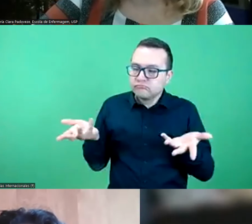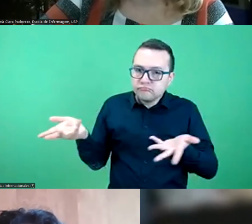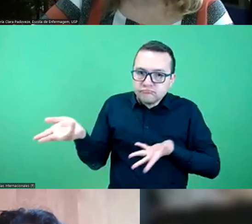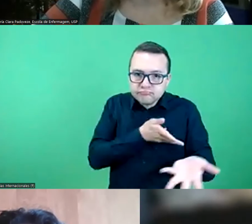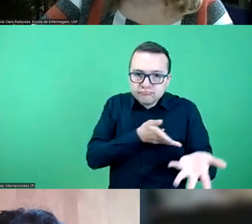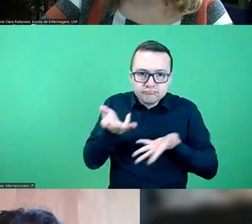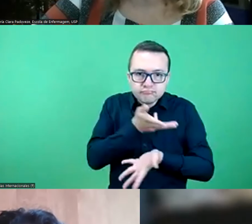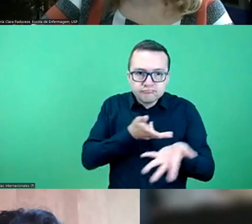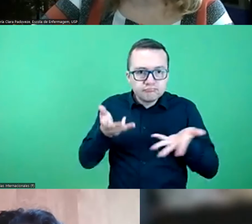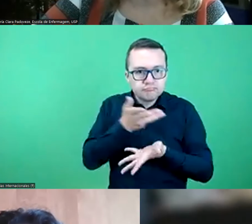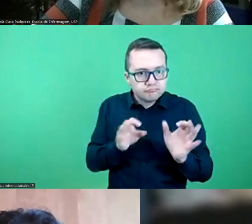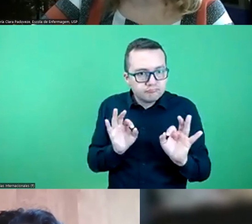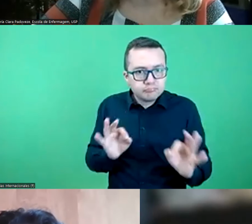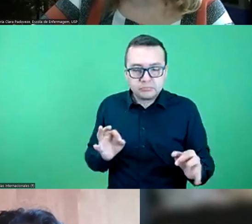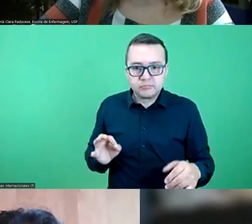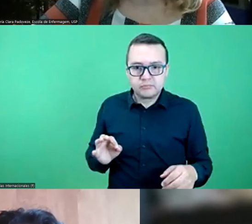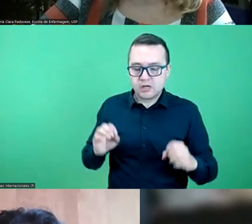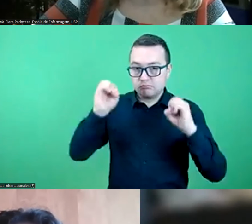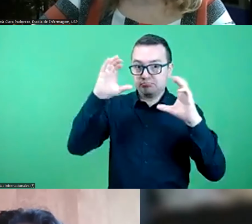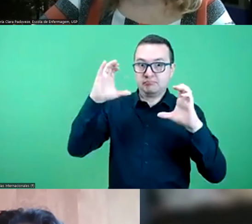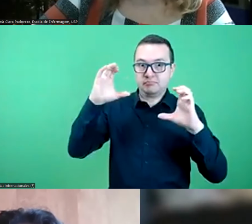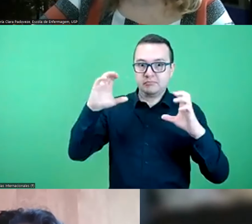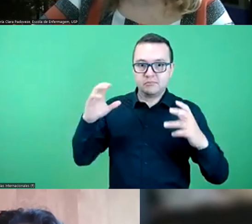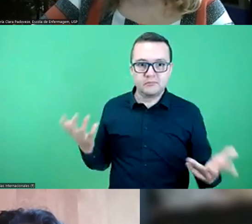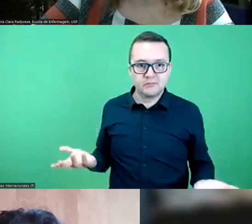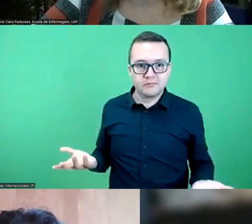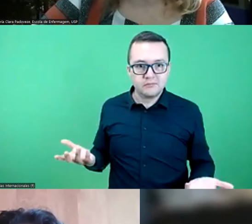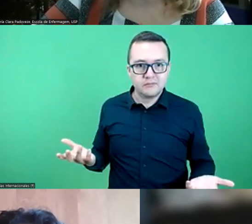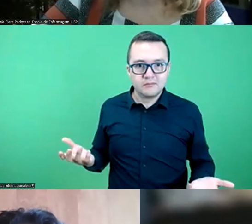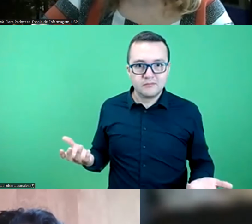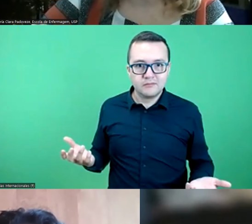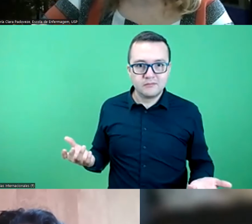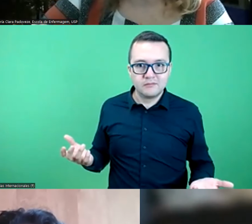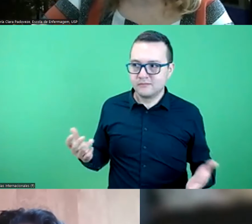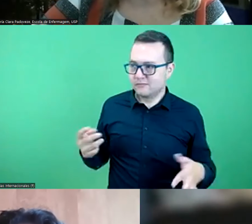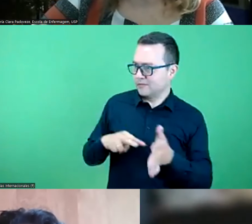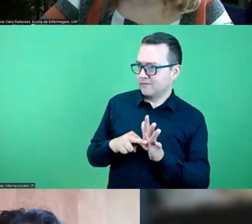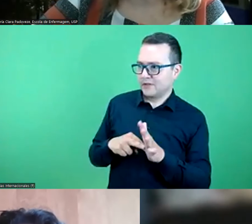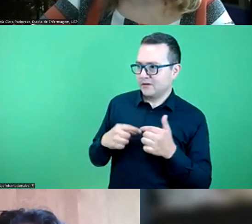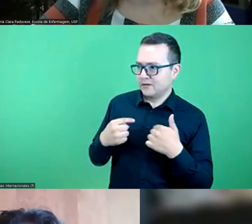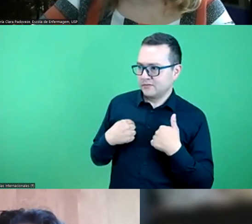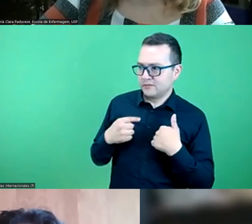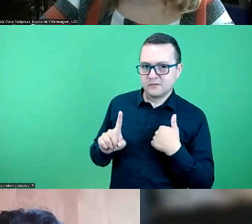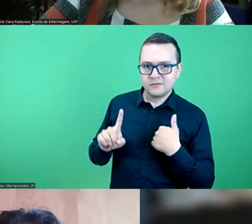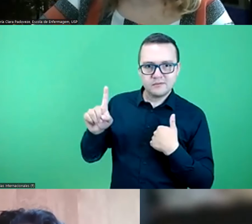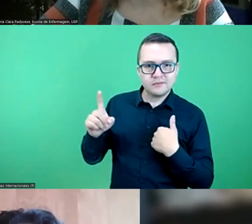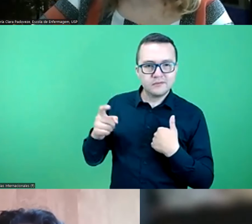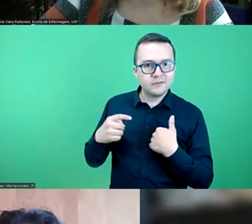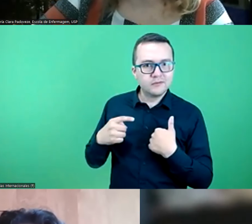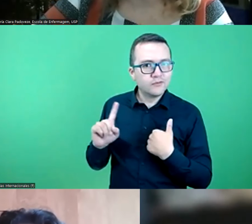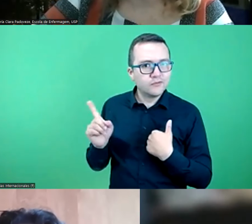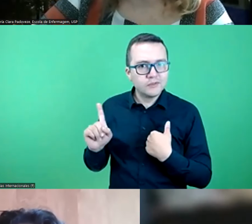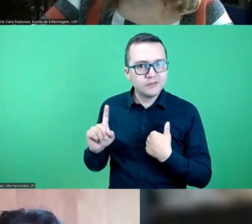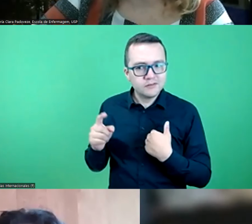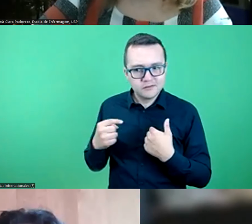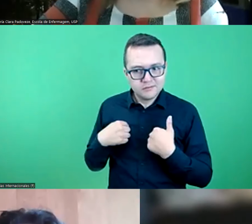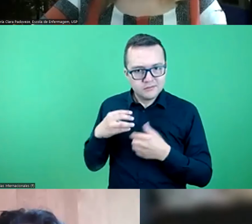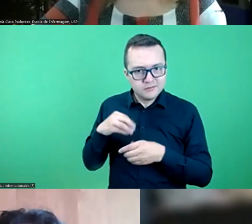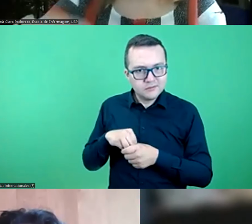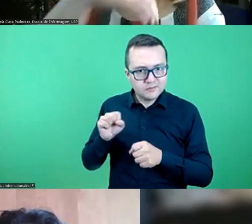digamos, brutal, en donde el paciente no es un actor activo de su propio cuidado. Y